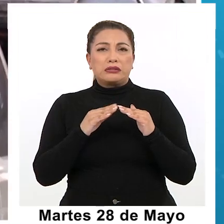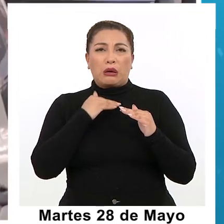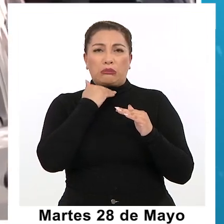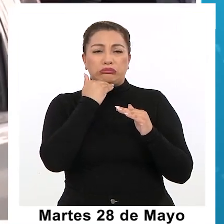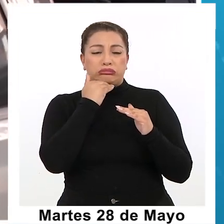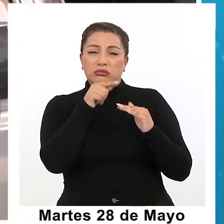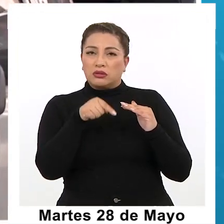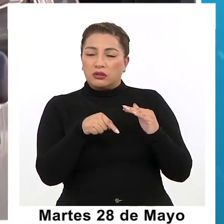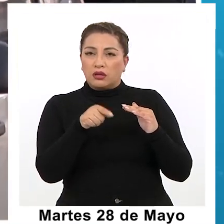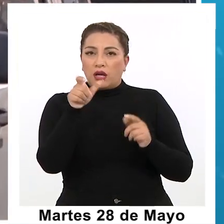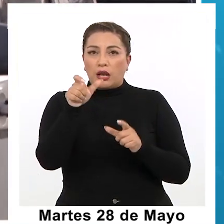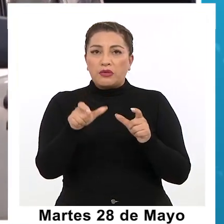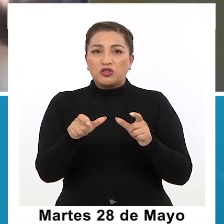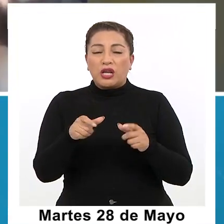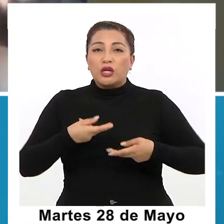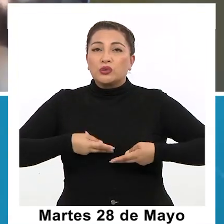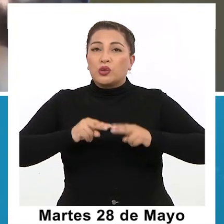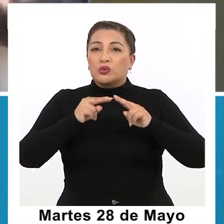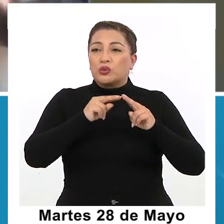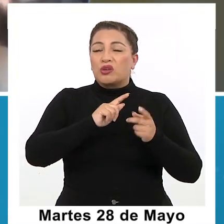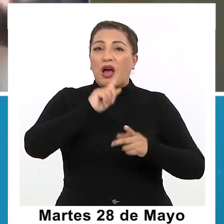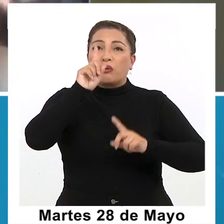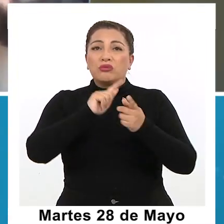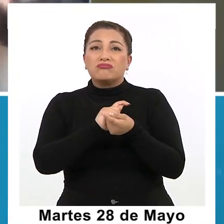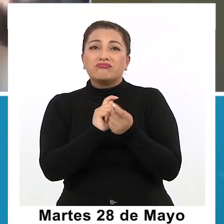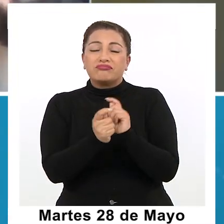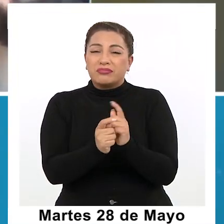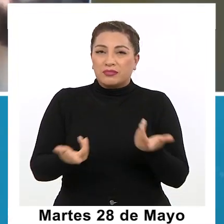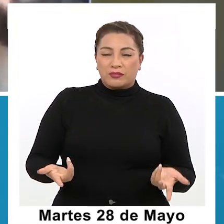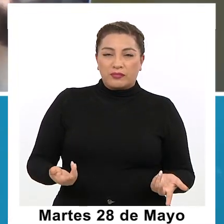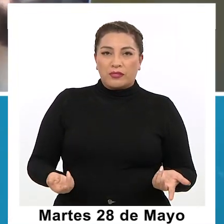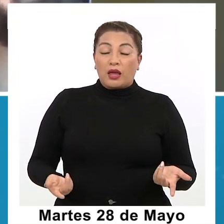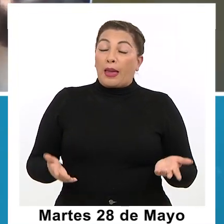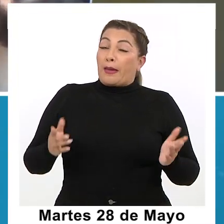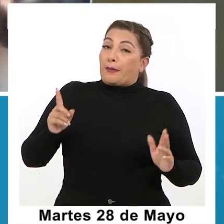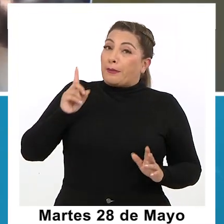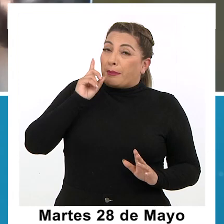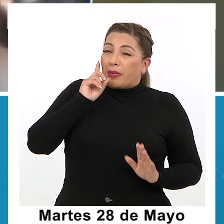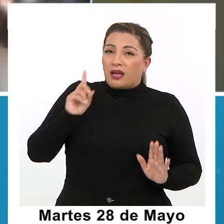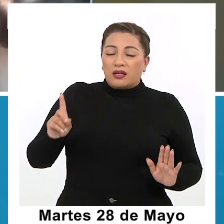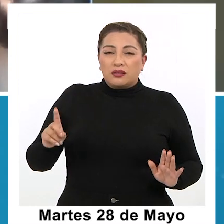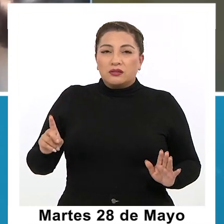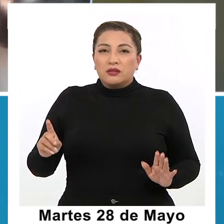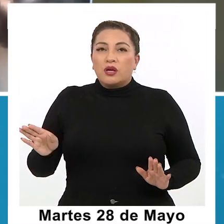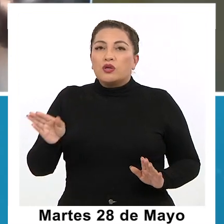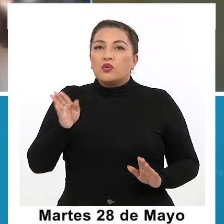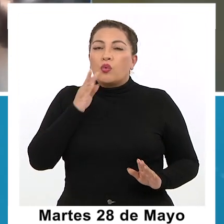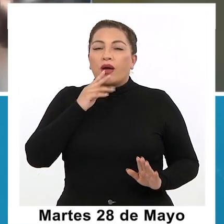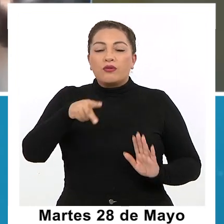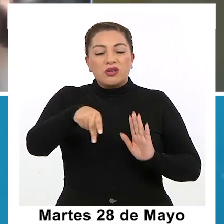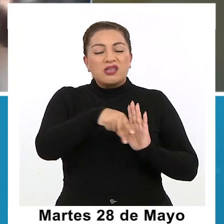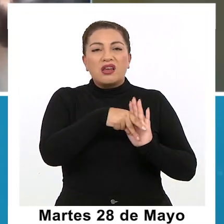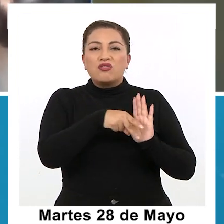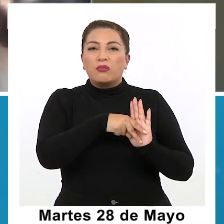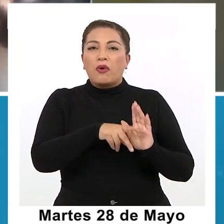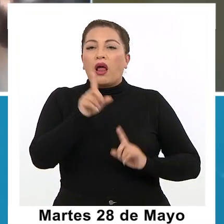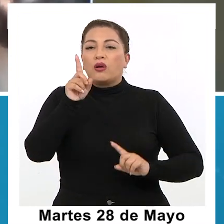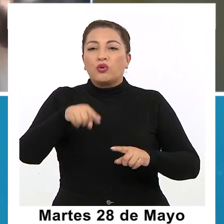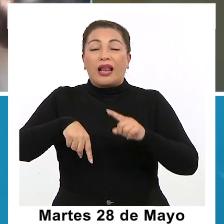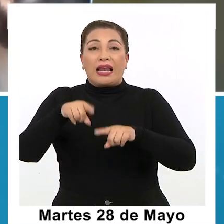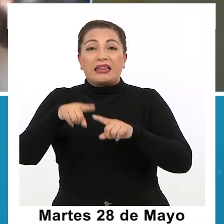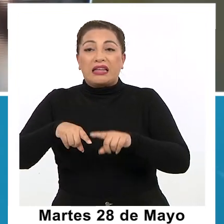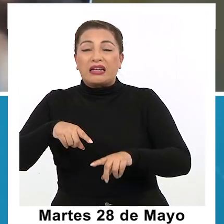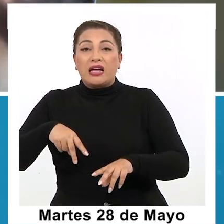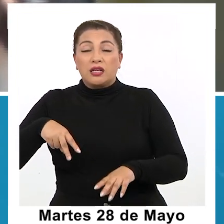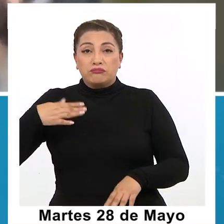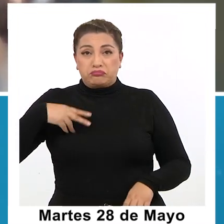la gente amplió eso o lo cambió como pudo. Pero lamentablemente no tienen un cumplimiento normativo. Son dueños del terreno, pero no